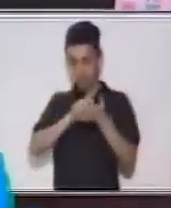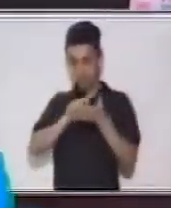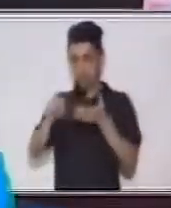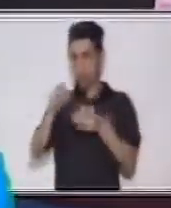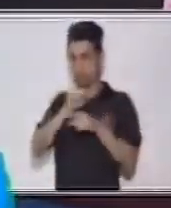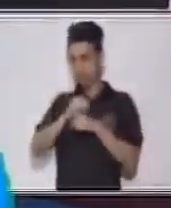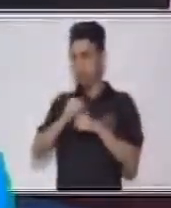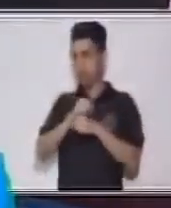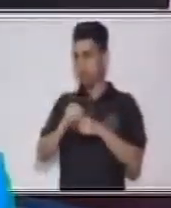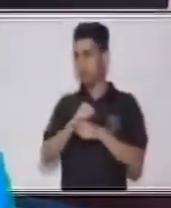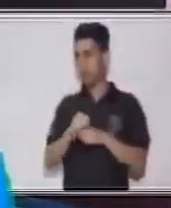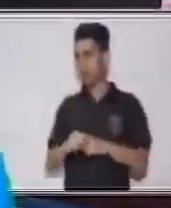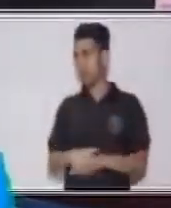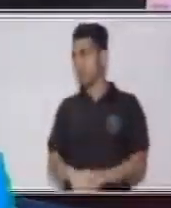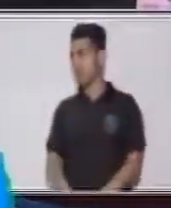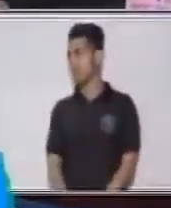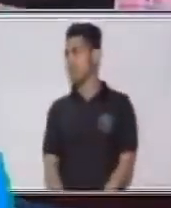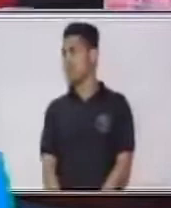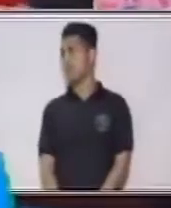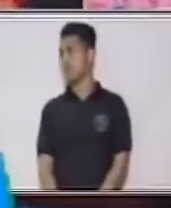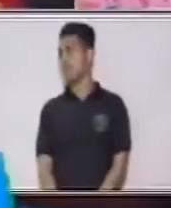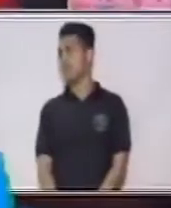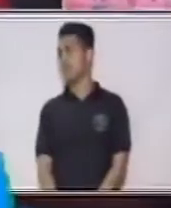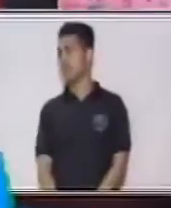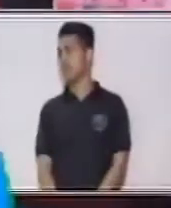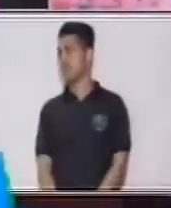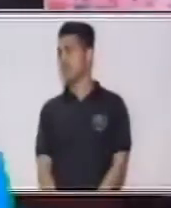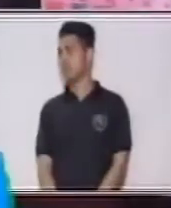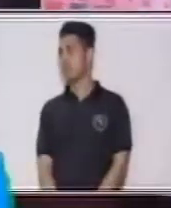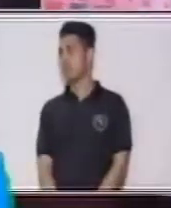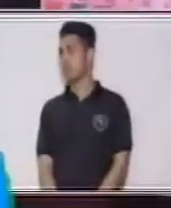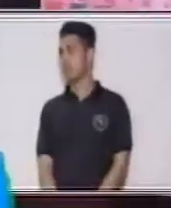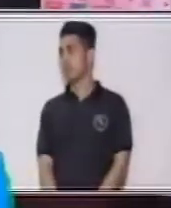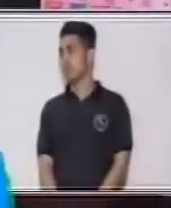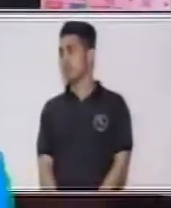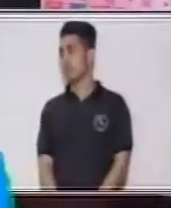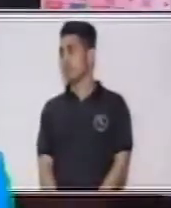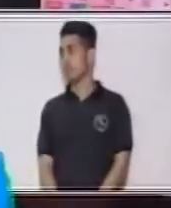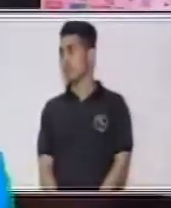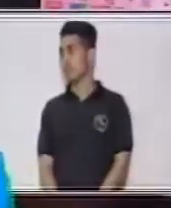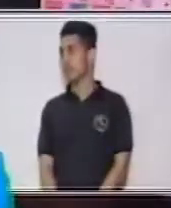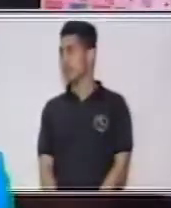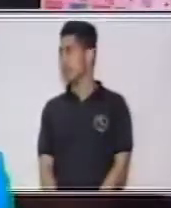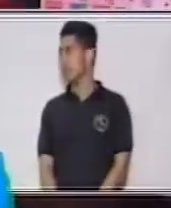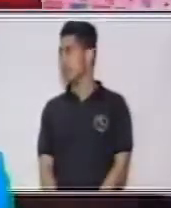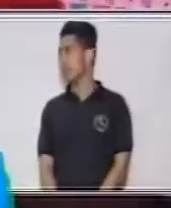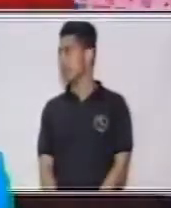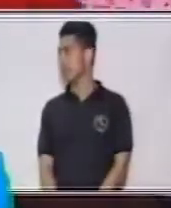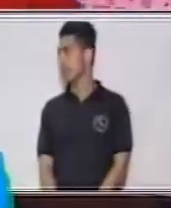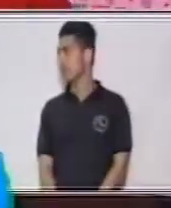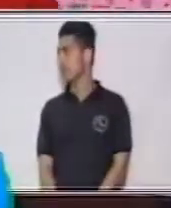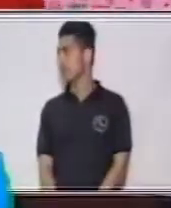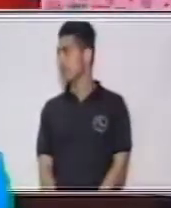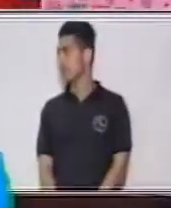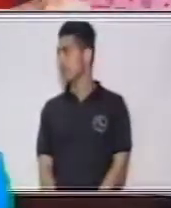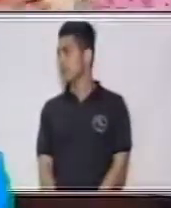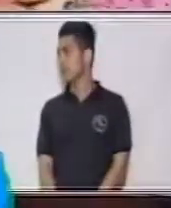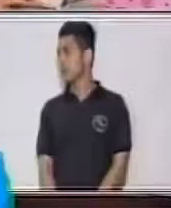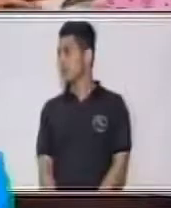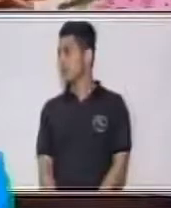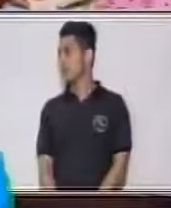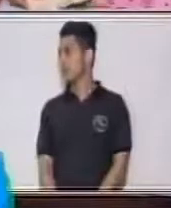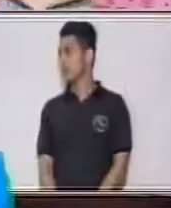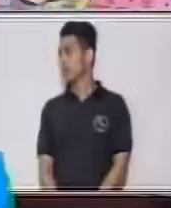acá hice una rueda que tiene una secuencia aquí adentro de esta rueda